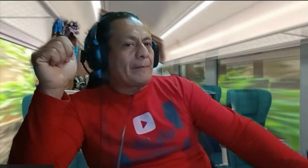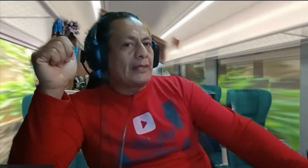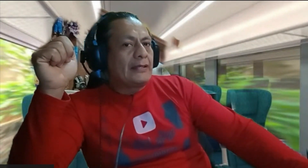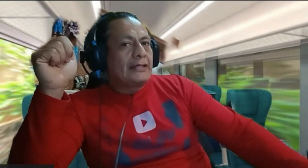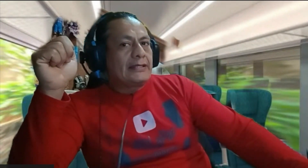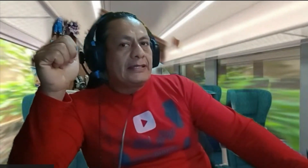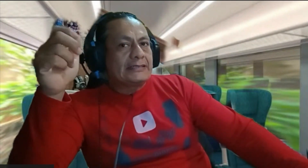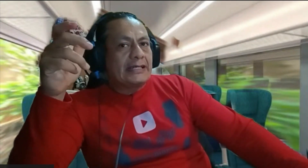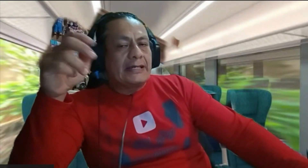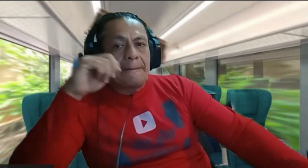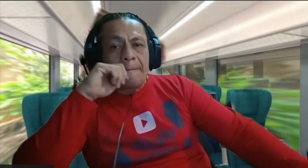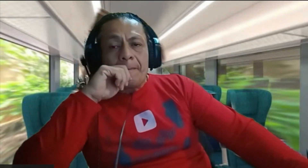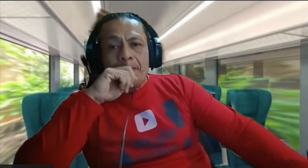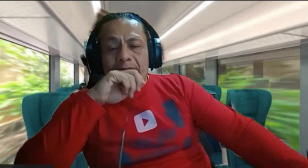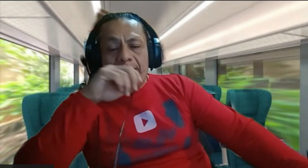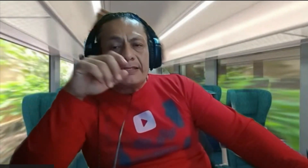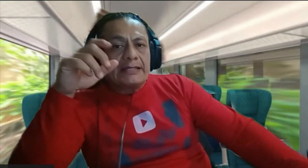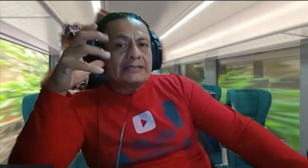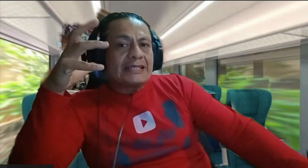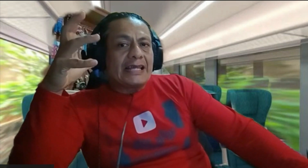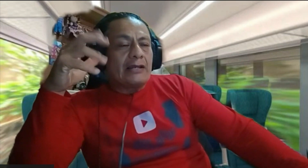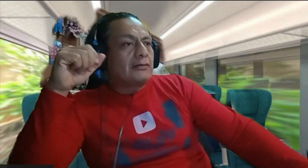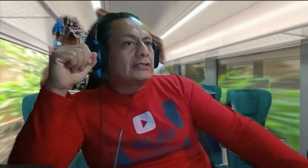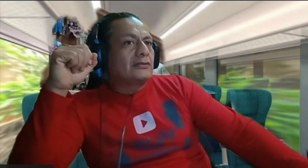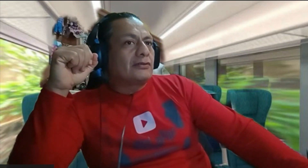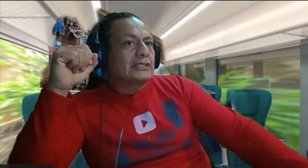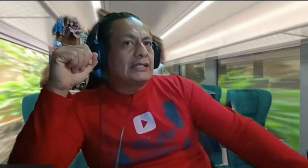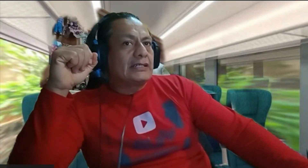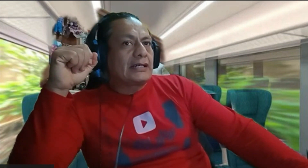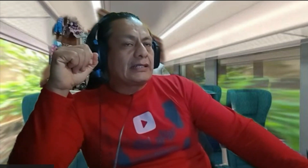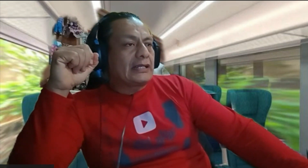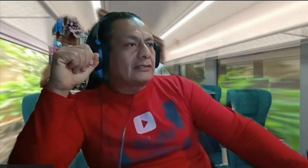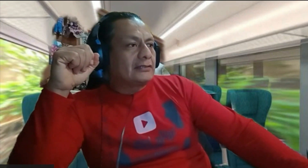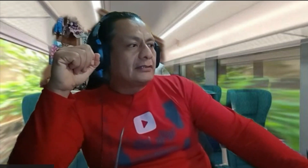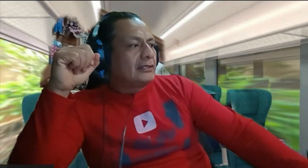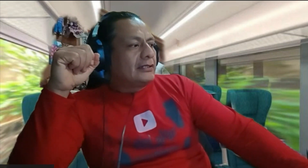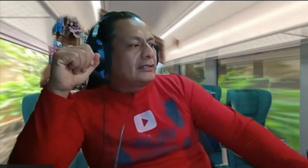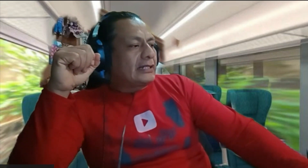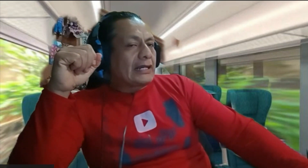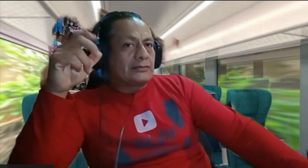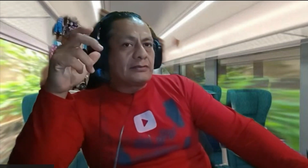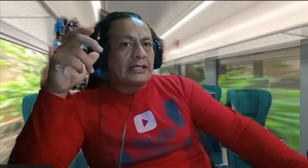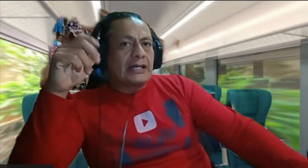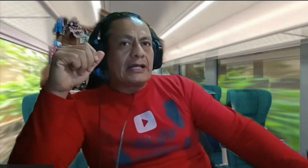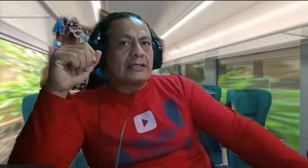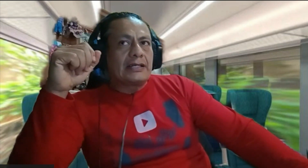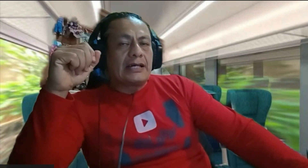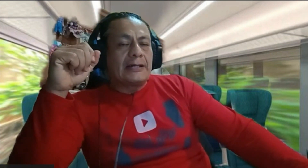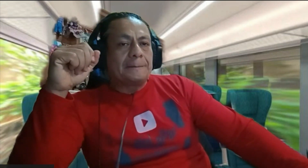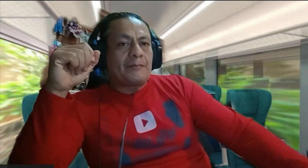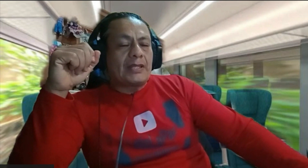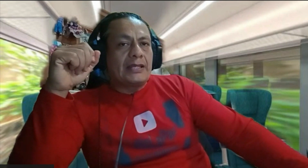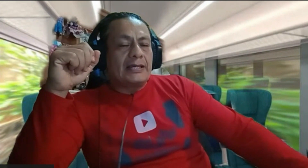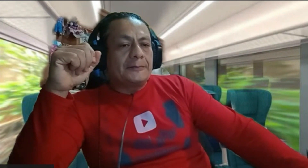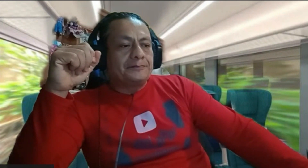Justicia y esta idea, ¿no? Yo no sé qué tanta razón